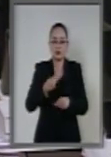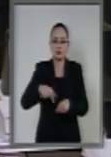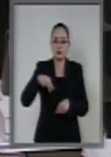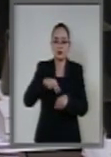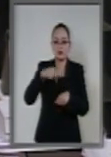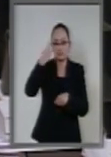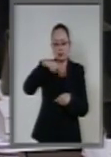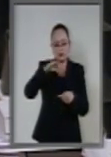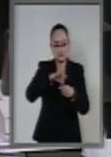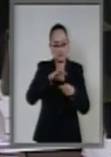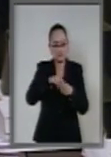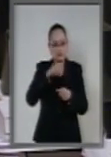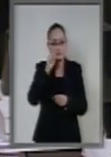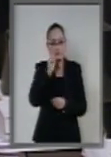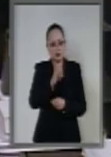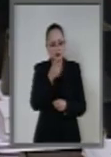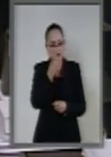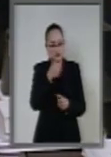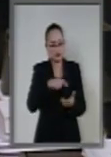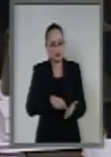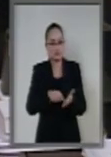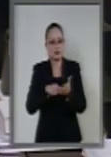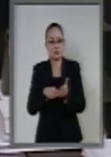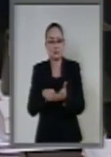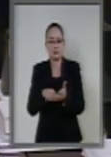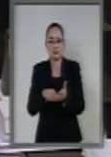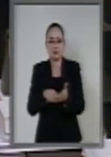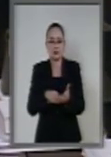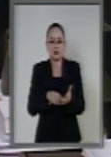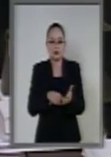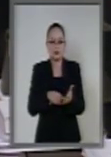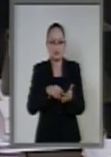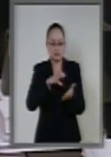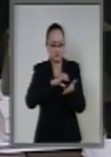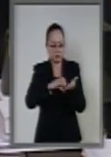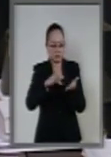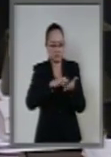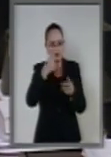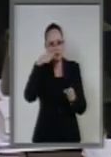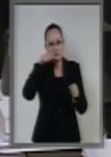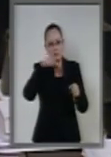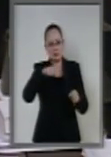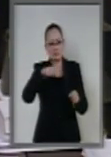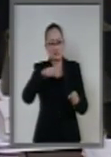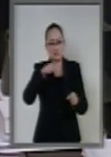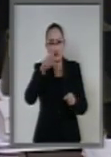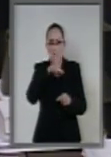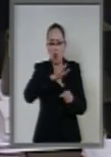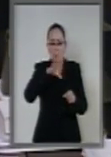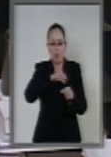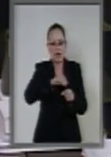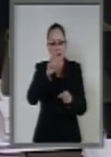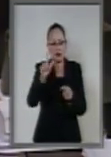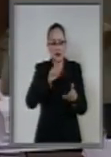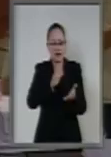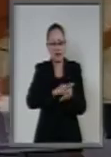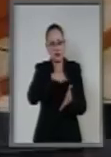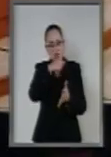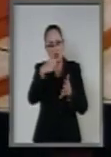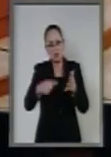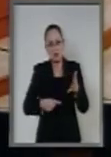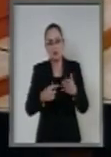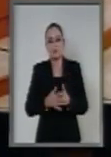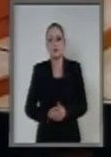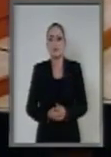en favor del presente dictamen en el capítulo de discusión en lo general.